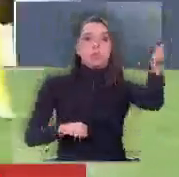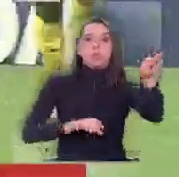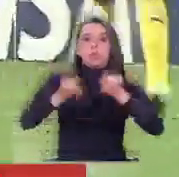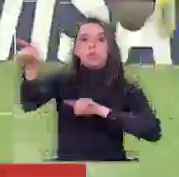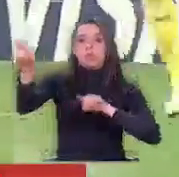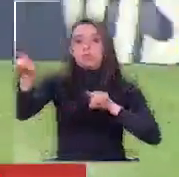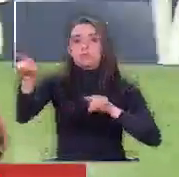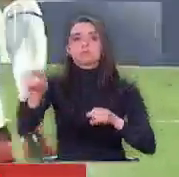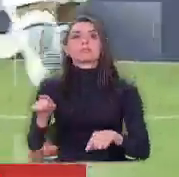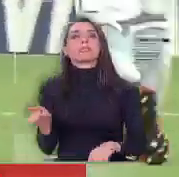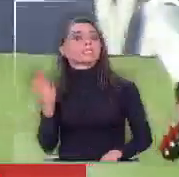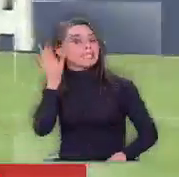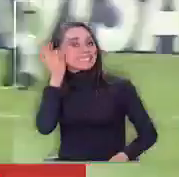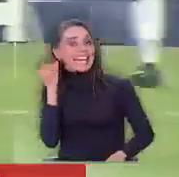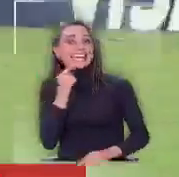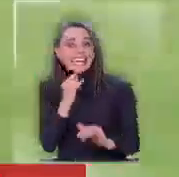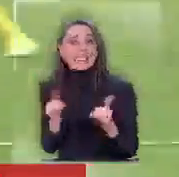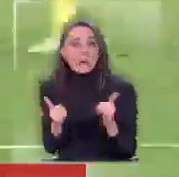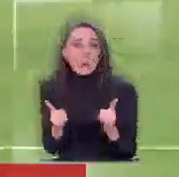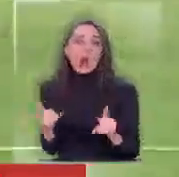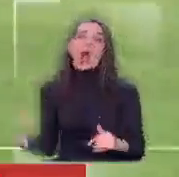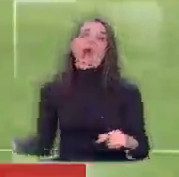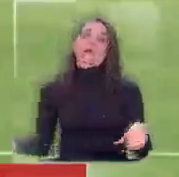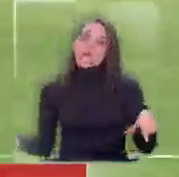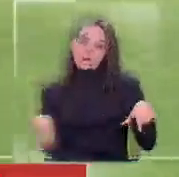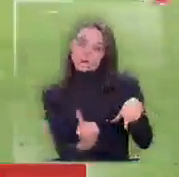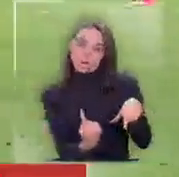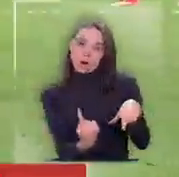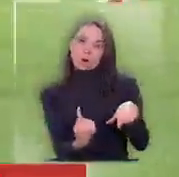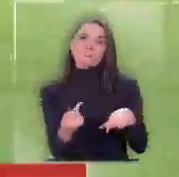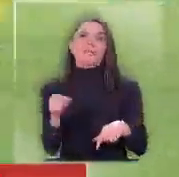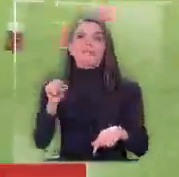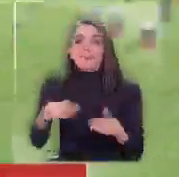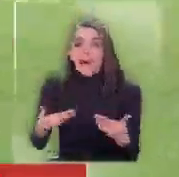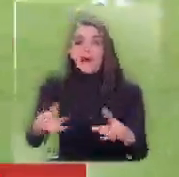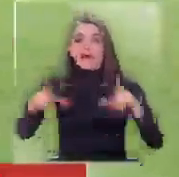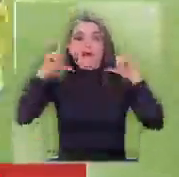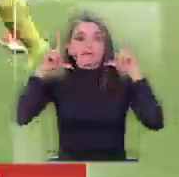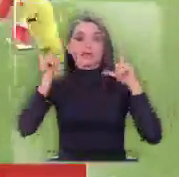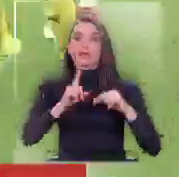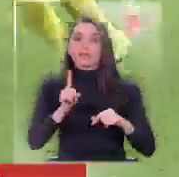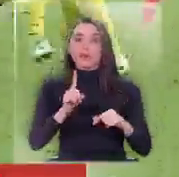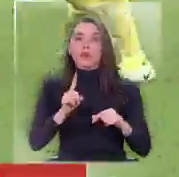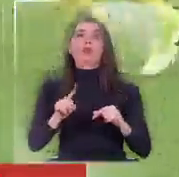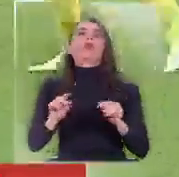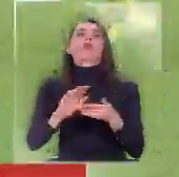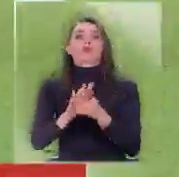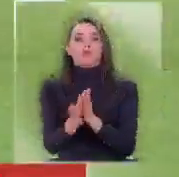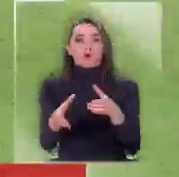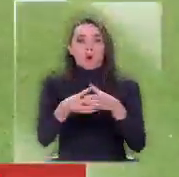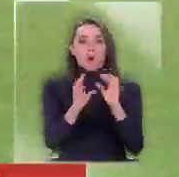En resumen, Sánchez quería jugar y lo hizo, pero esta vez no fue la figura, sino que lo fue el conjunto entero.